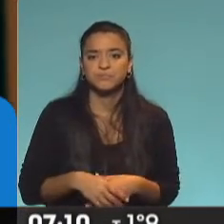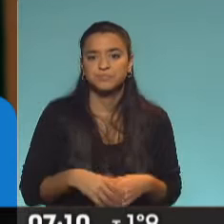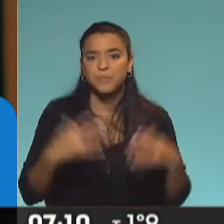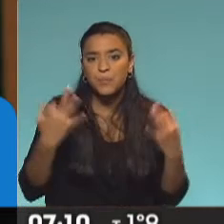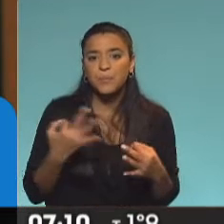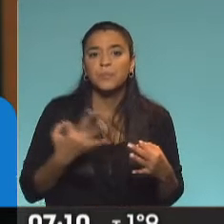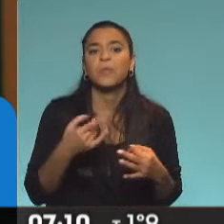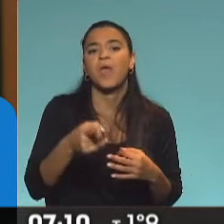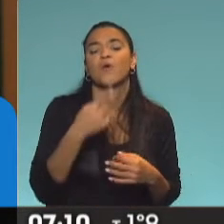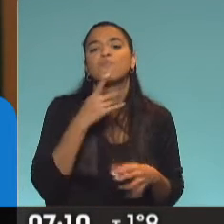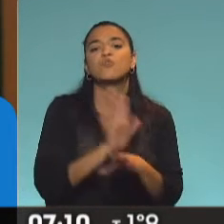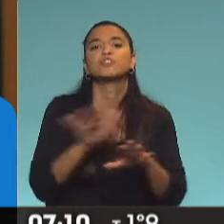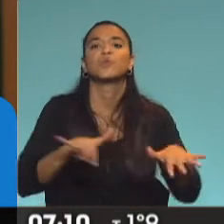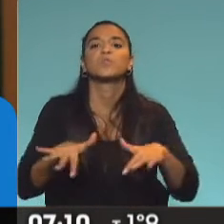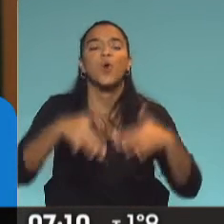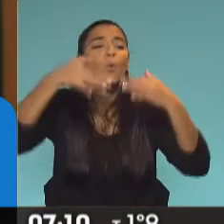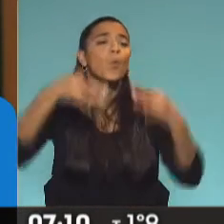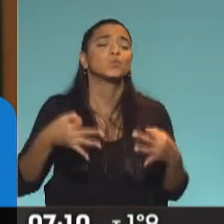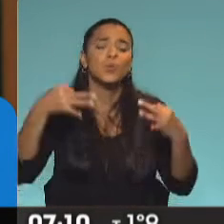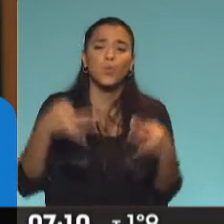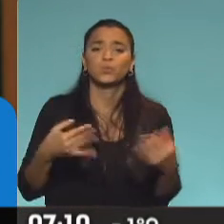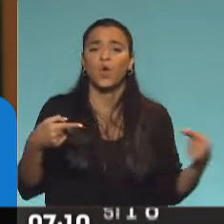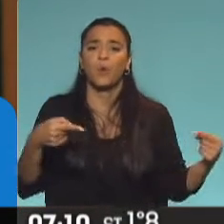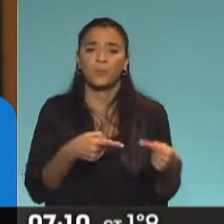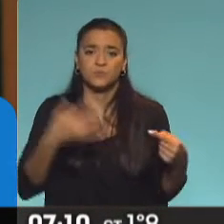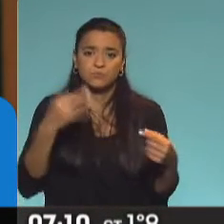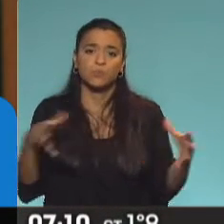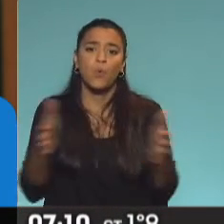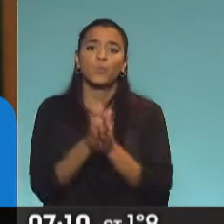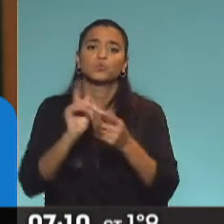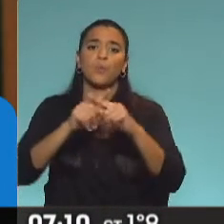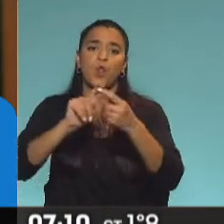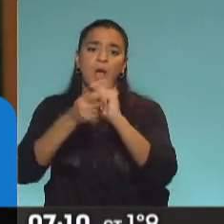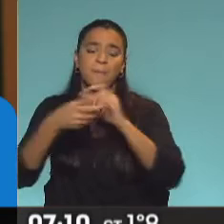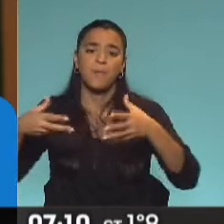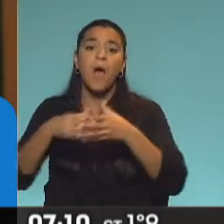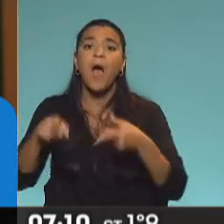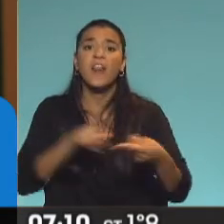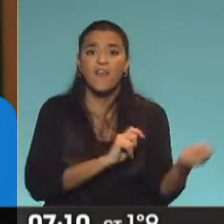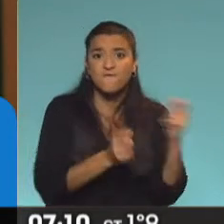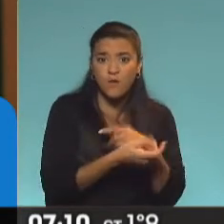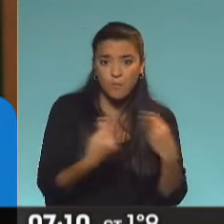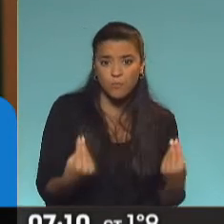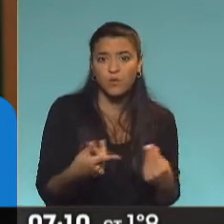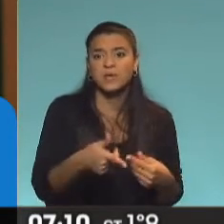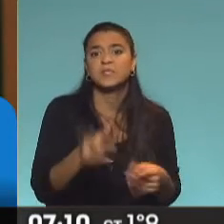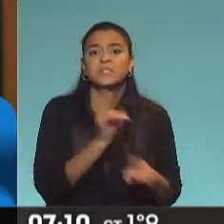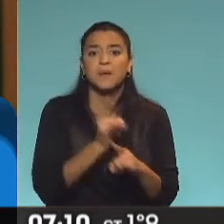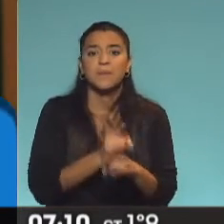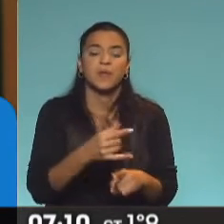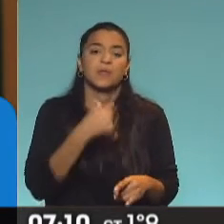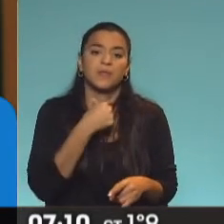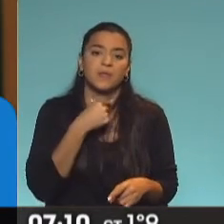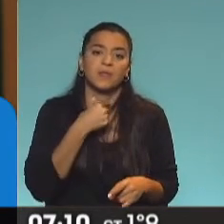viene como anillo al dedo, se podría decir, a la oposición y concretamente a Juntos por el Cambio, esta reforma, porque el intento ha sido siempre polarizar